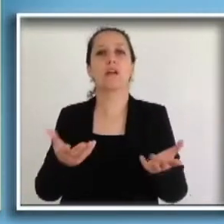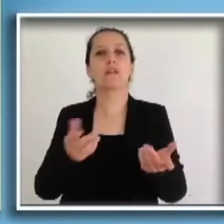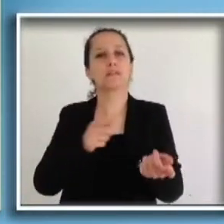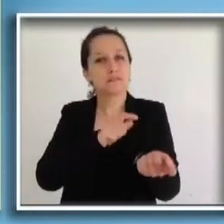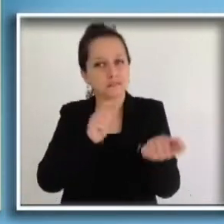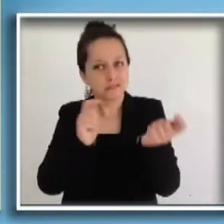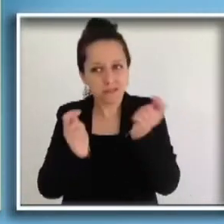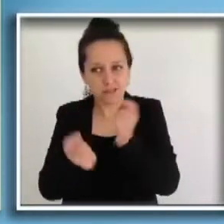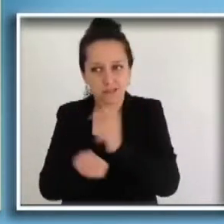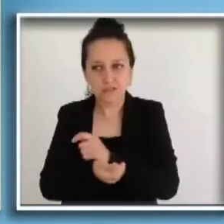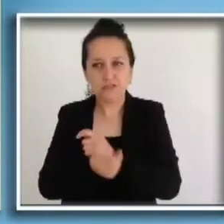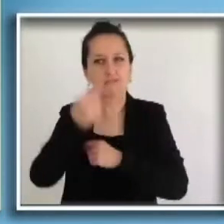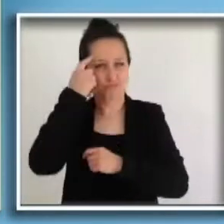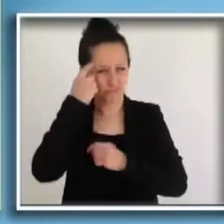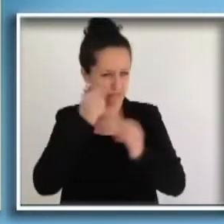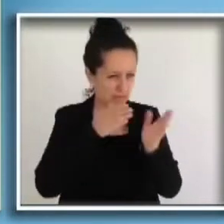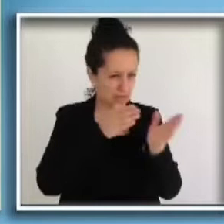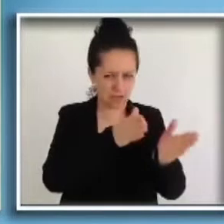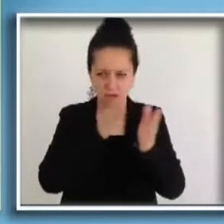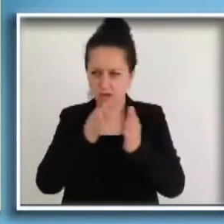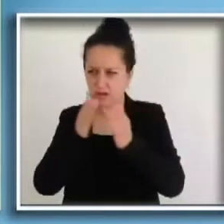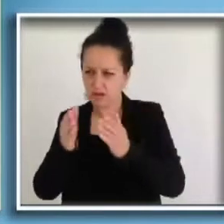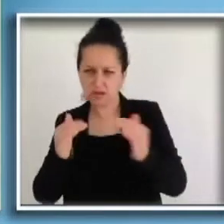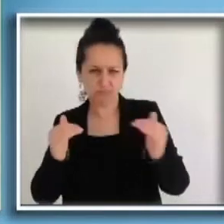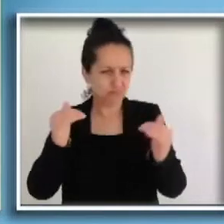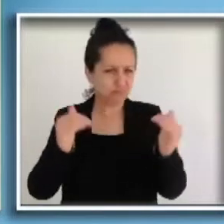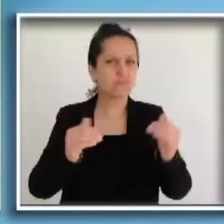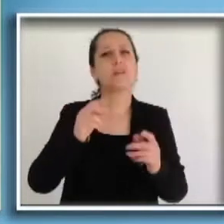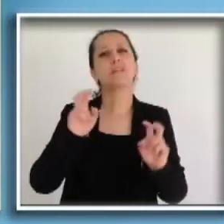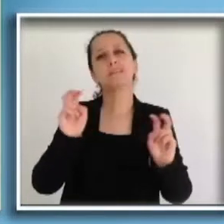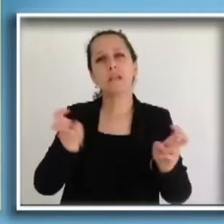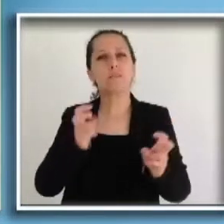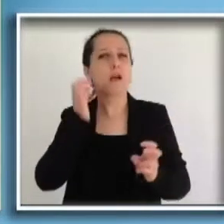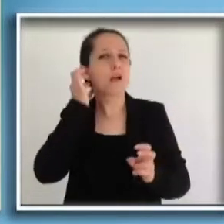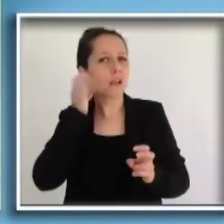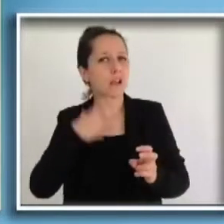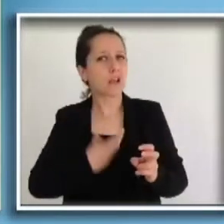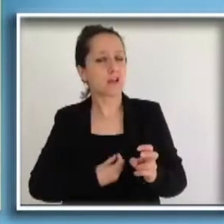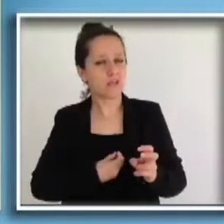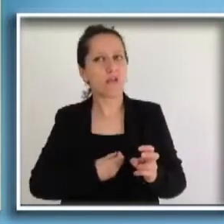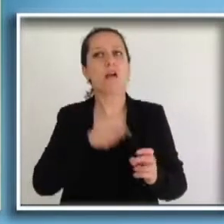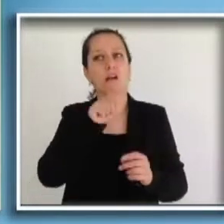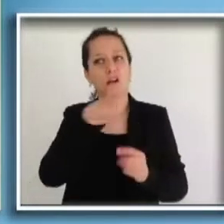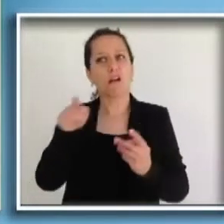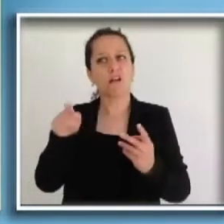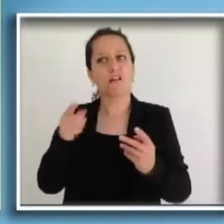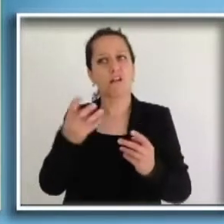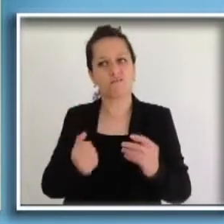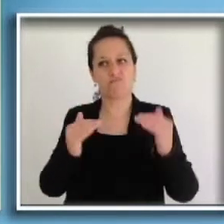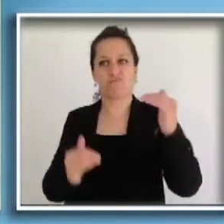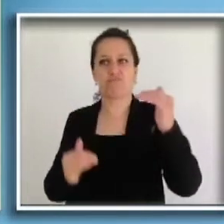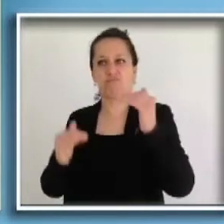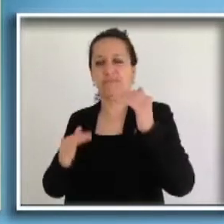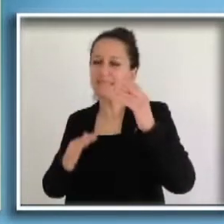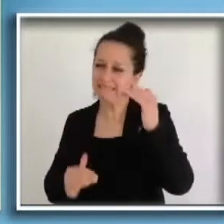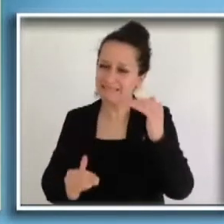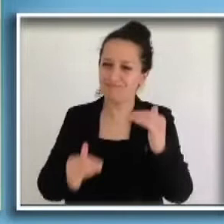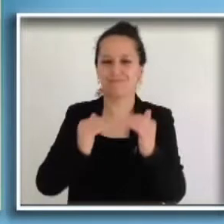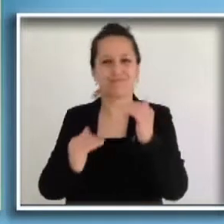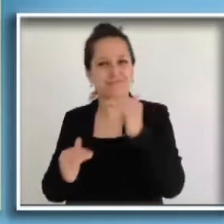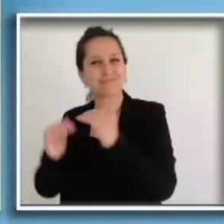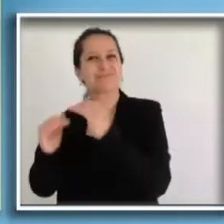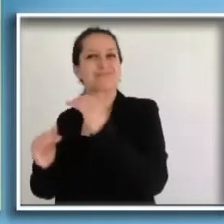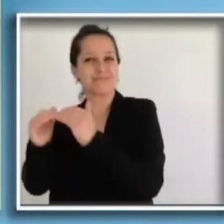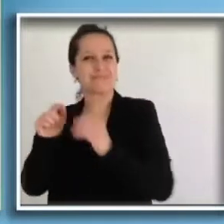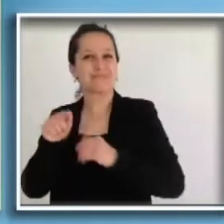un análisis interseccional y de género para identificar abordar Y cerrar las brechas de género Por otra parte la